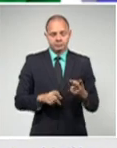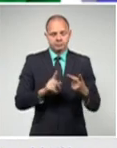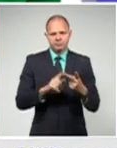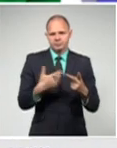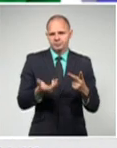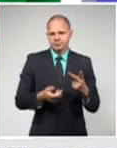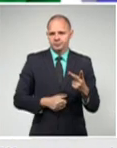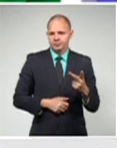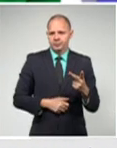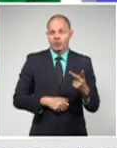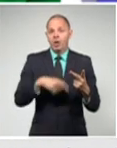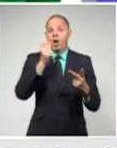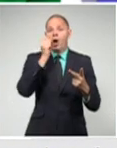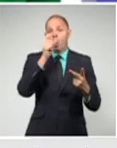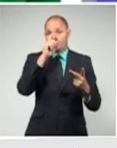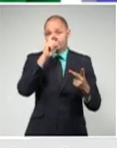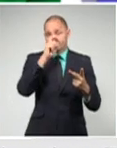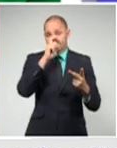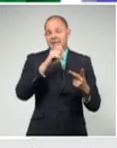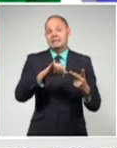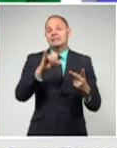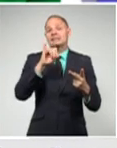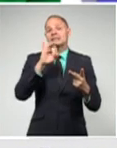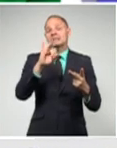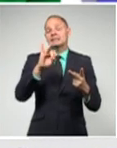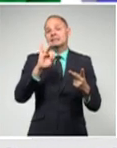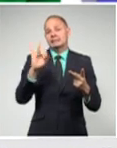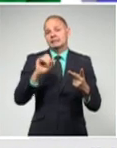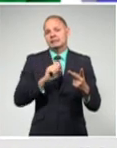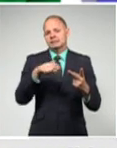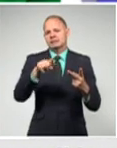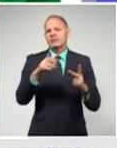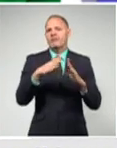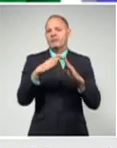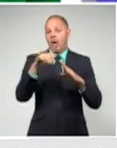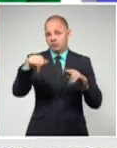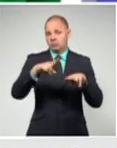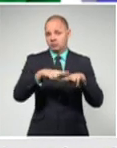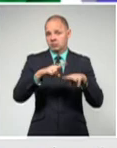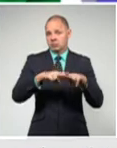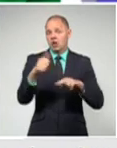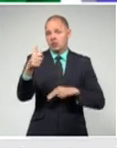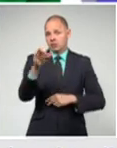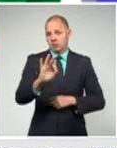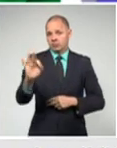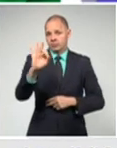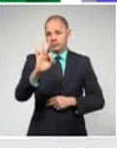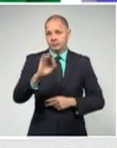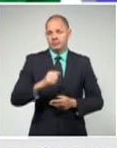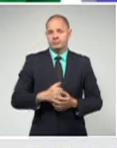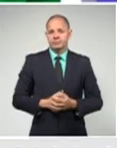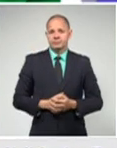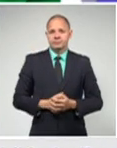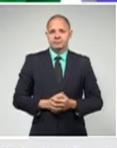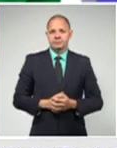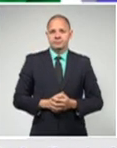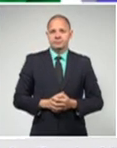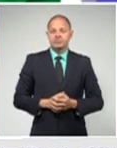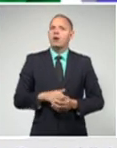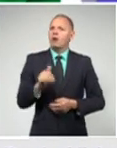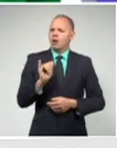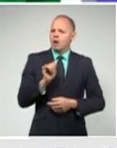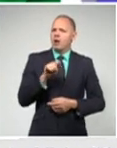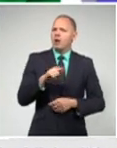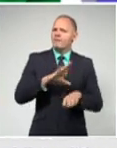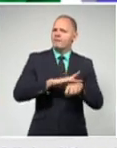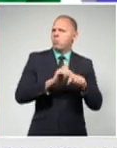de 71 años de edad, del municipio de octubre, también aquí en la provincia de La Habana, también contacto de un